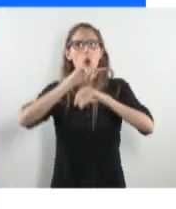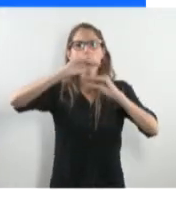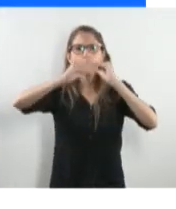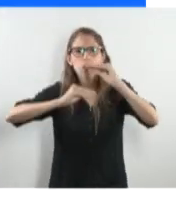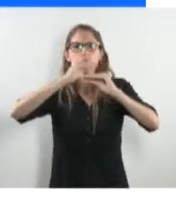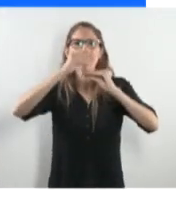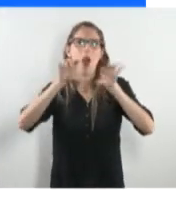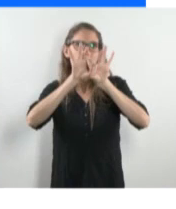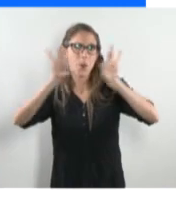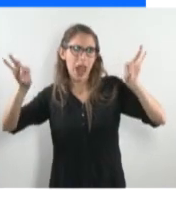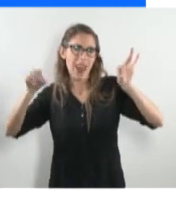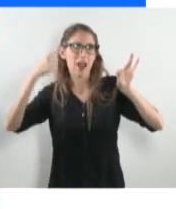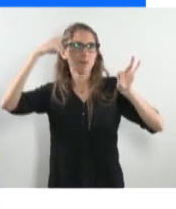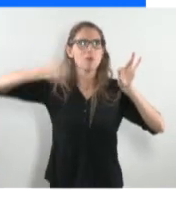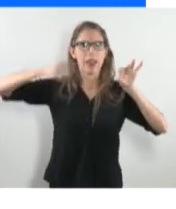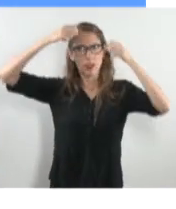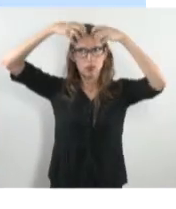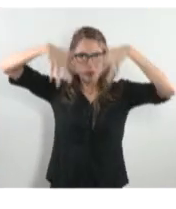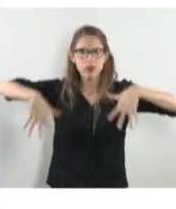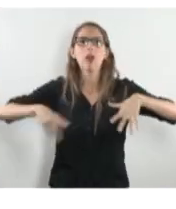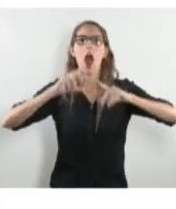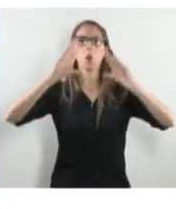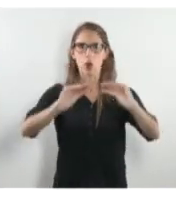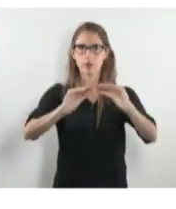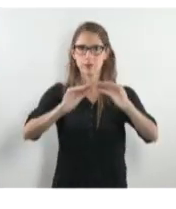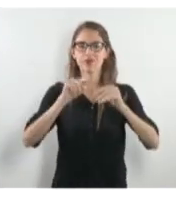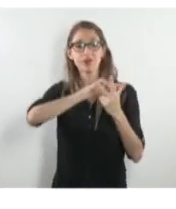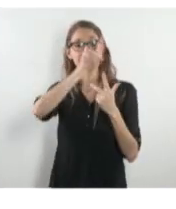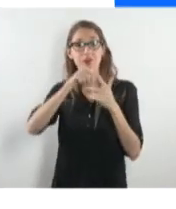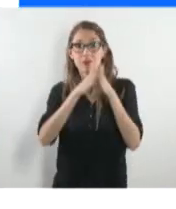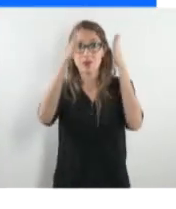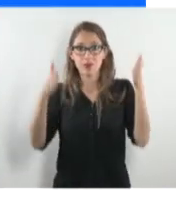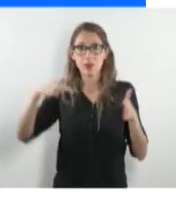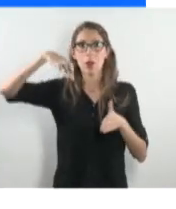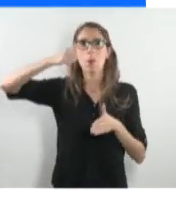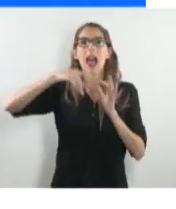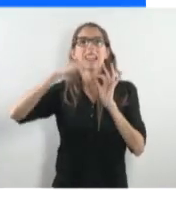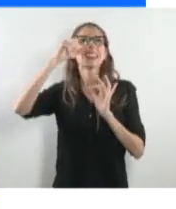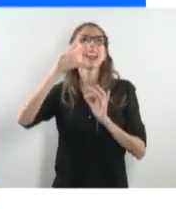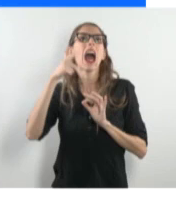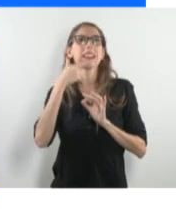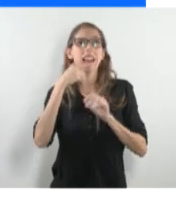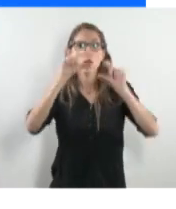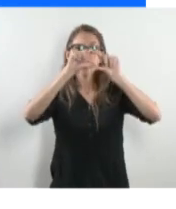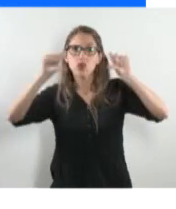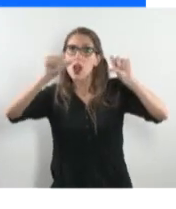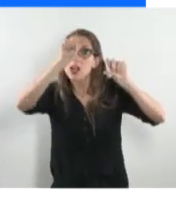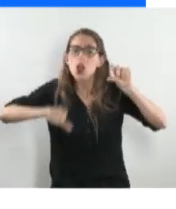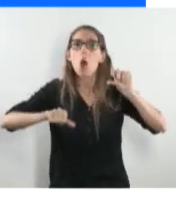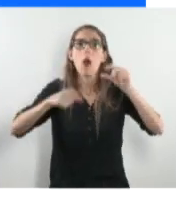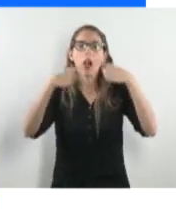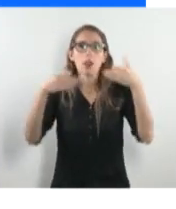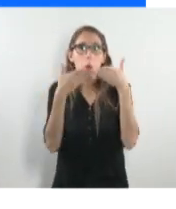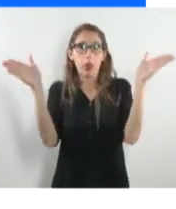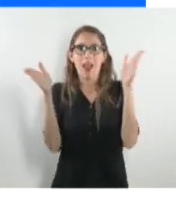sistema nervioso autónomo. Fase plaquetaria. Ante la rotura del vaso sanguíneo, quedan libres estructuras que en condiciones normales